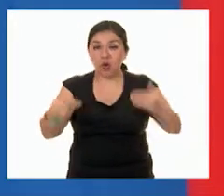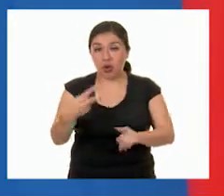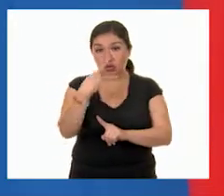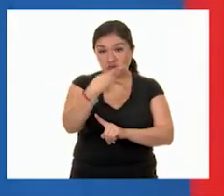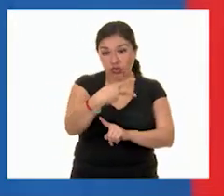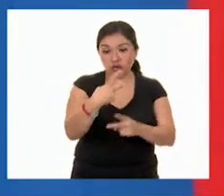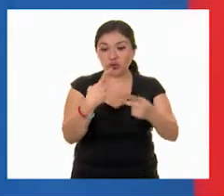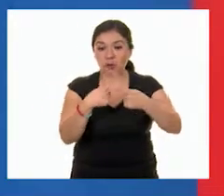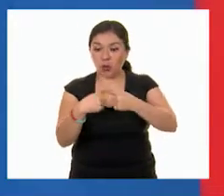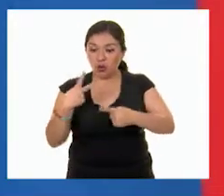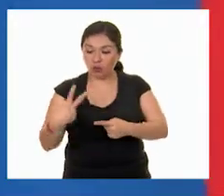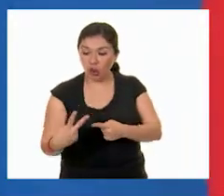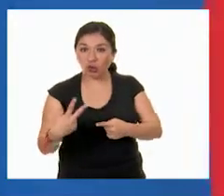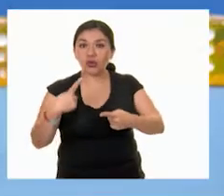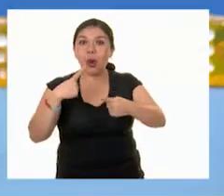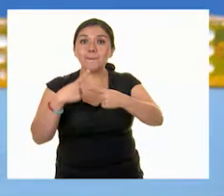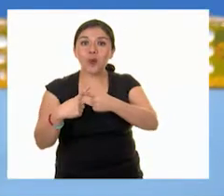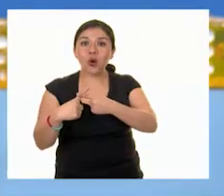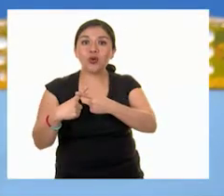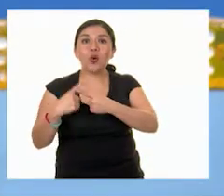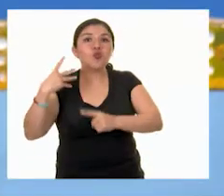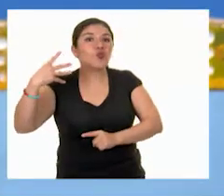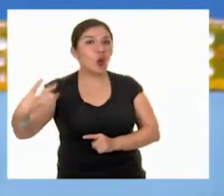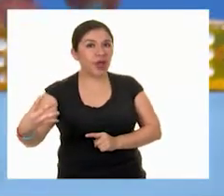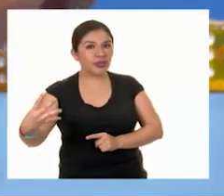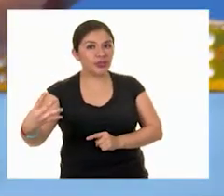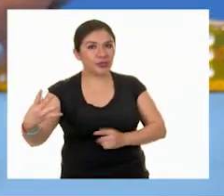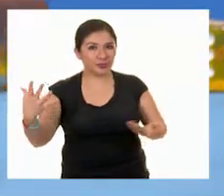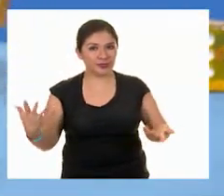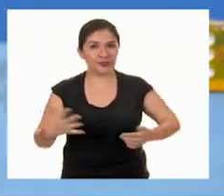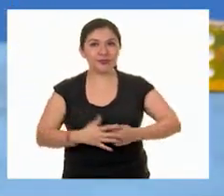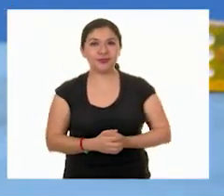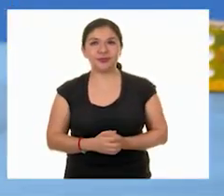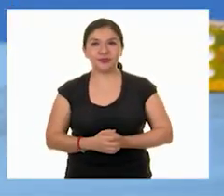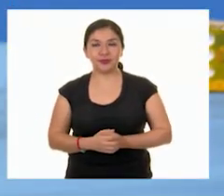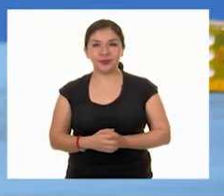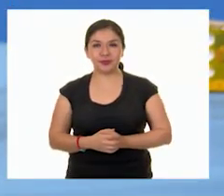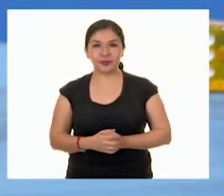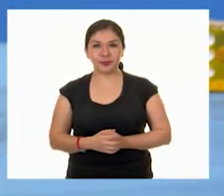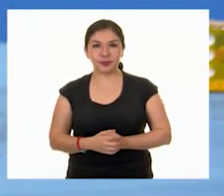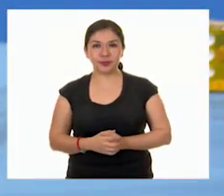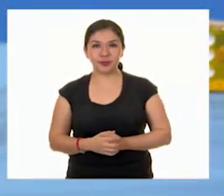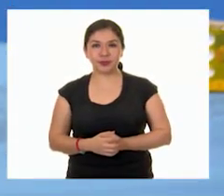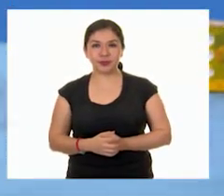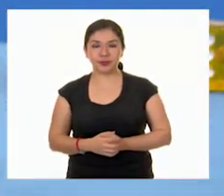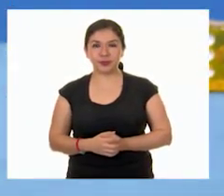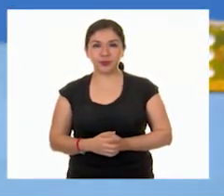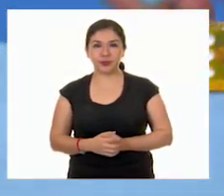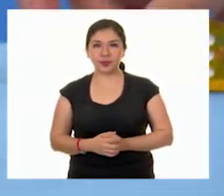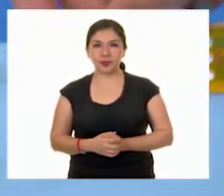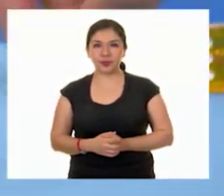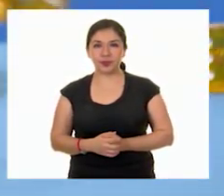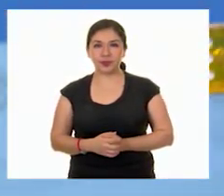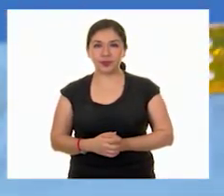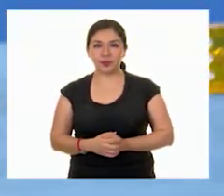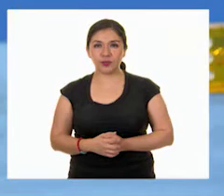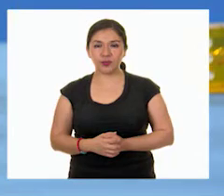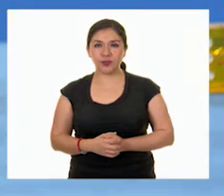2 por 2 por 4. Le voy a poner estos amarillos.